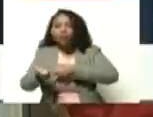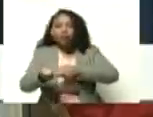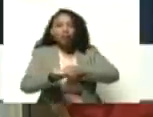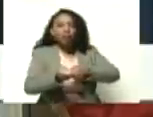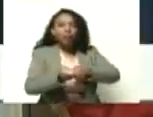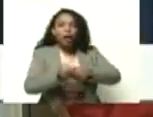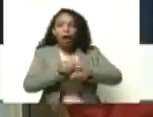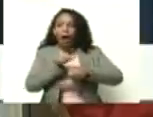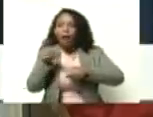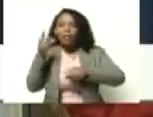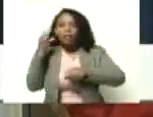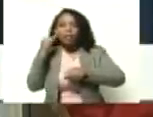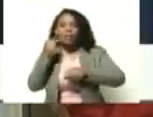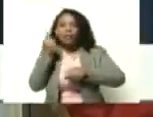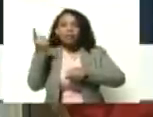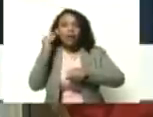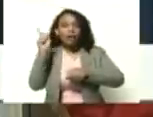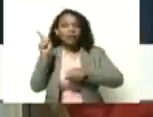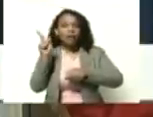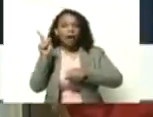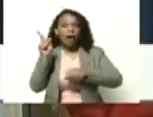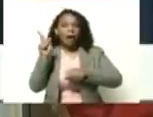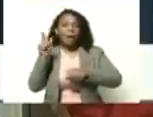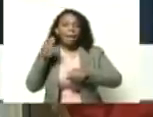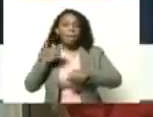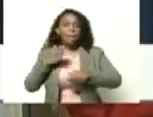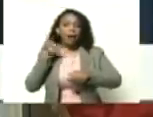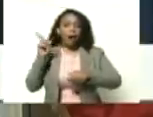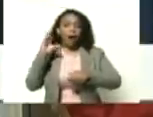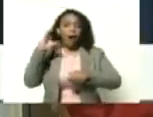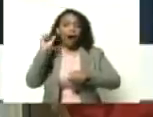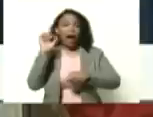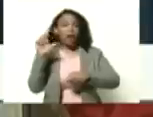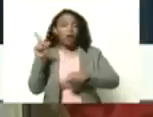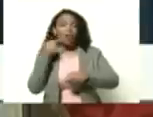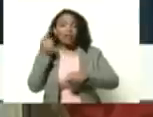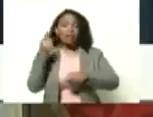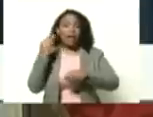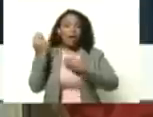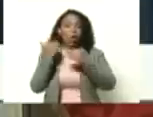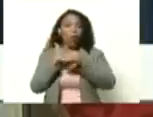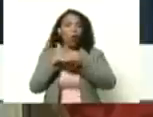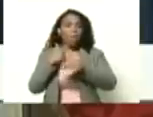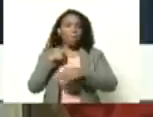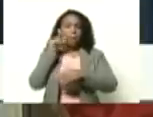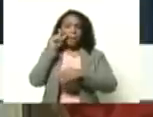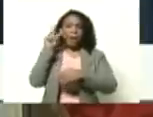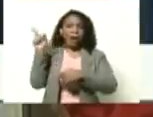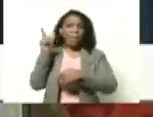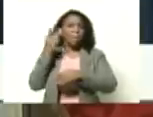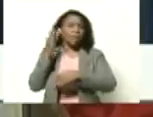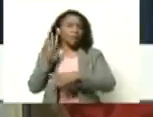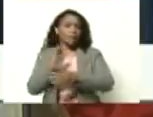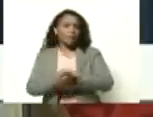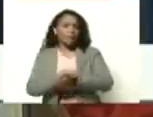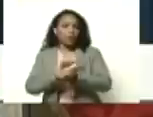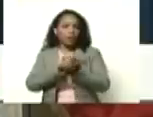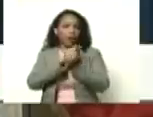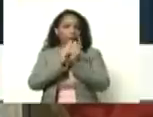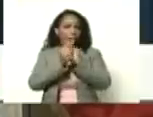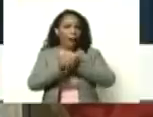ella decía que carol ann era como su papá de pronto cambia de